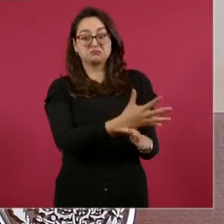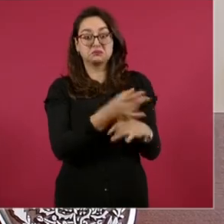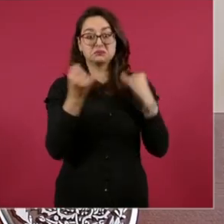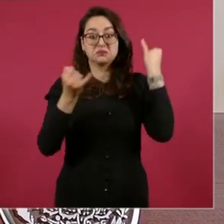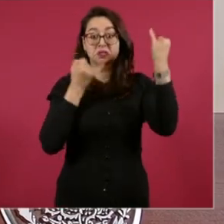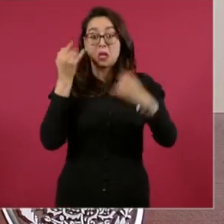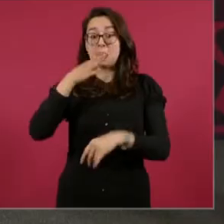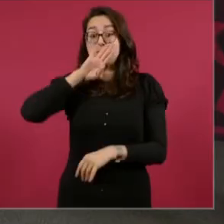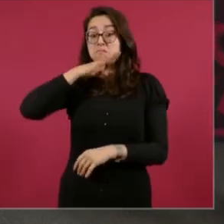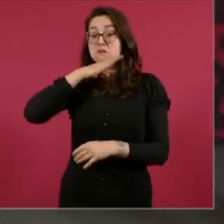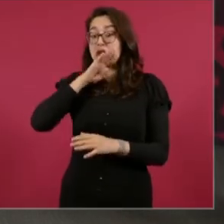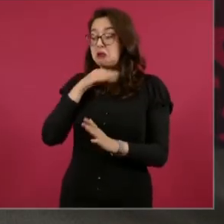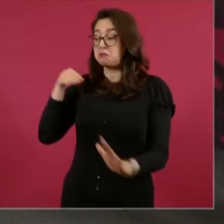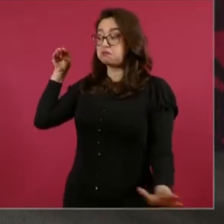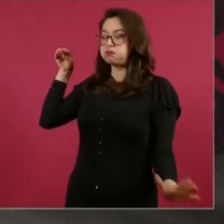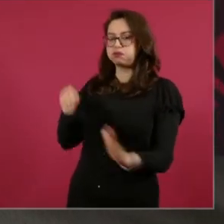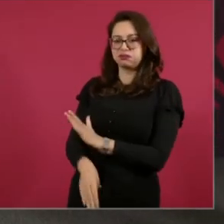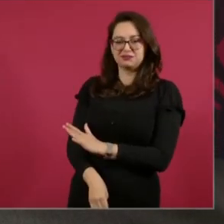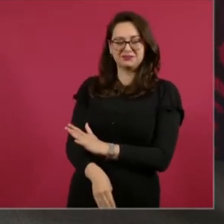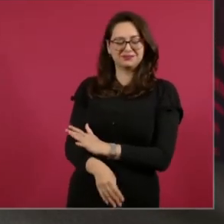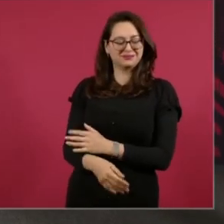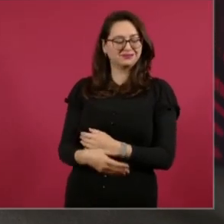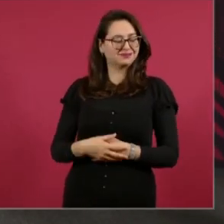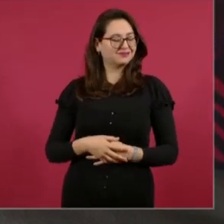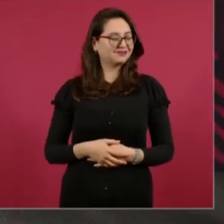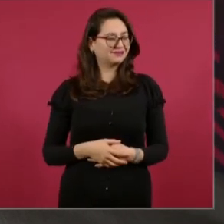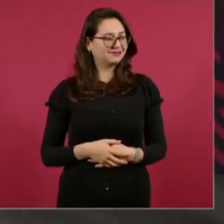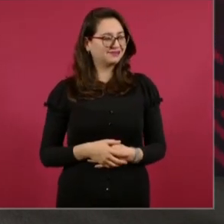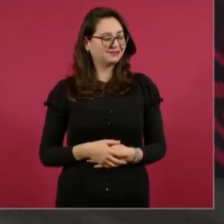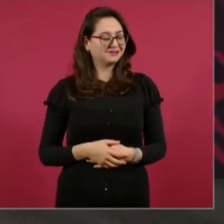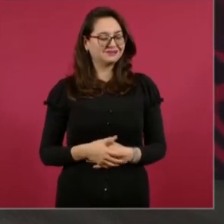por ejemplo, están instalando